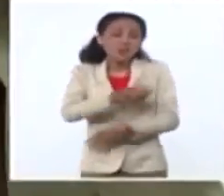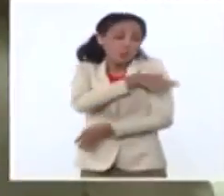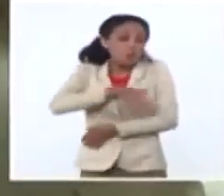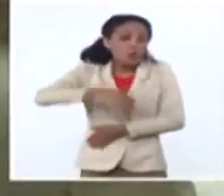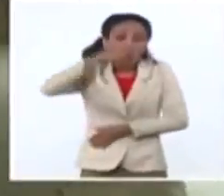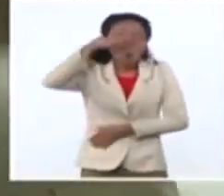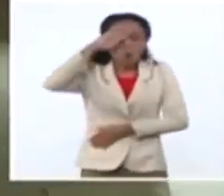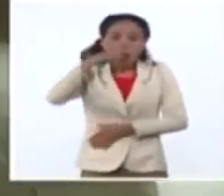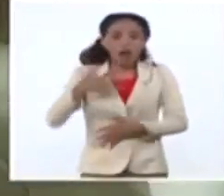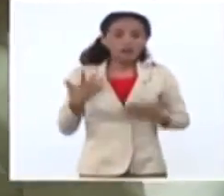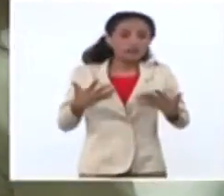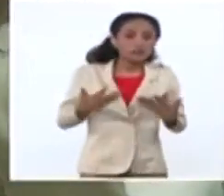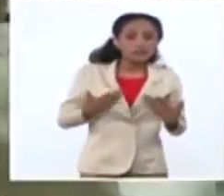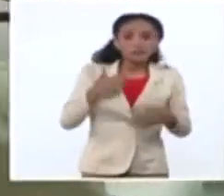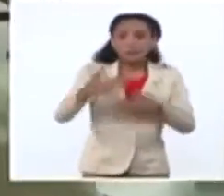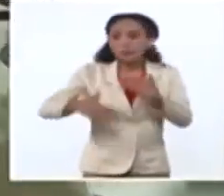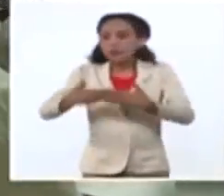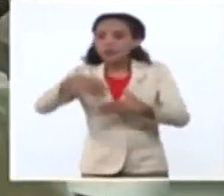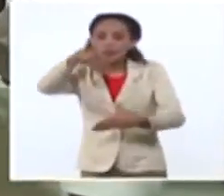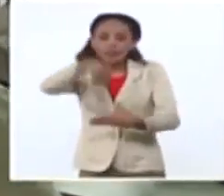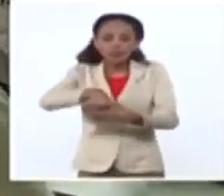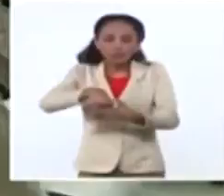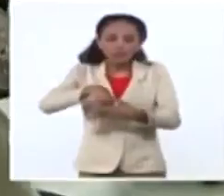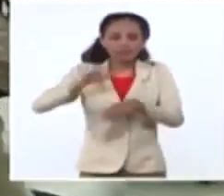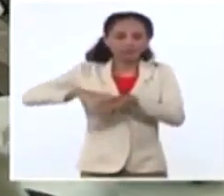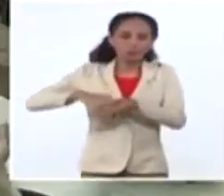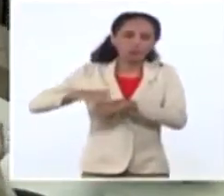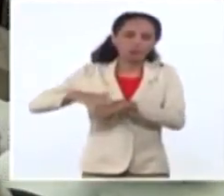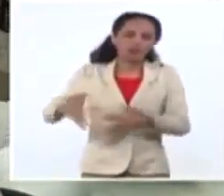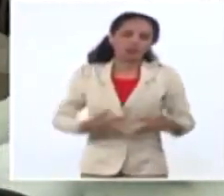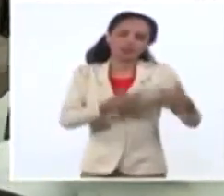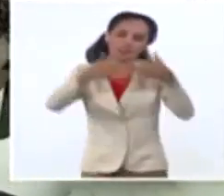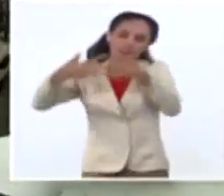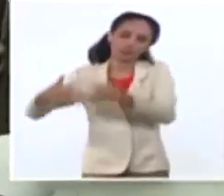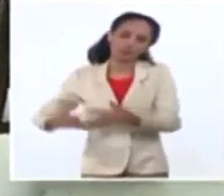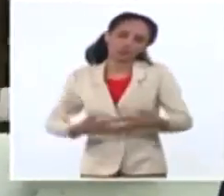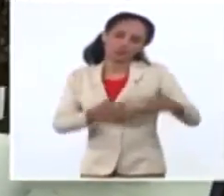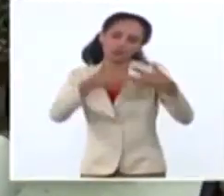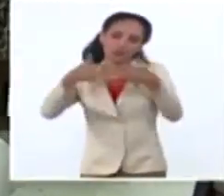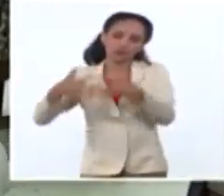generar condiciones de conflicto en diversos países.